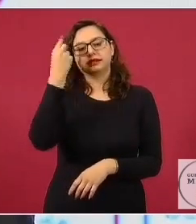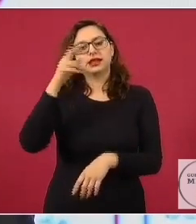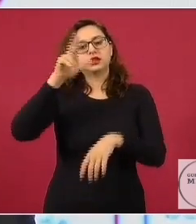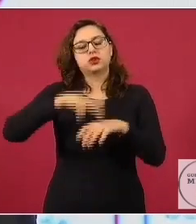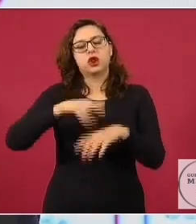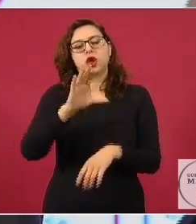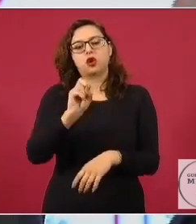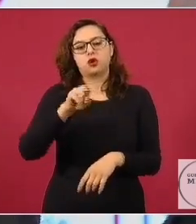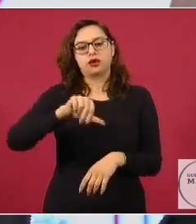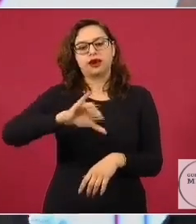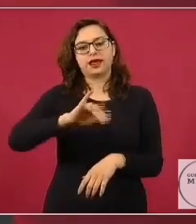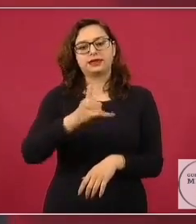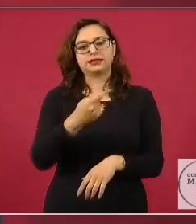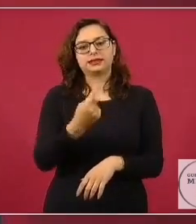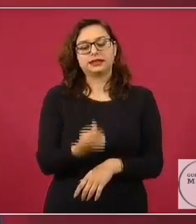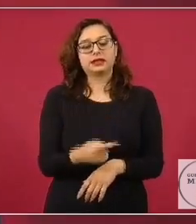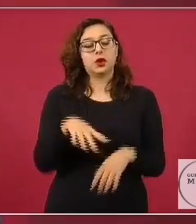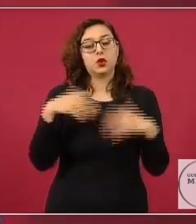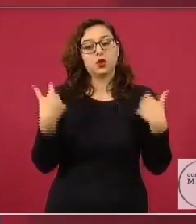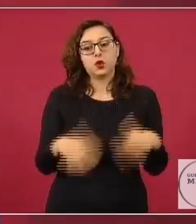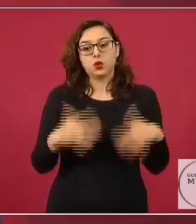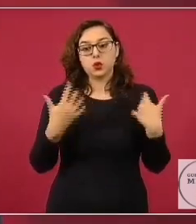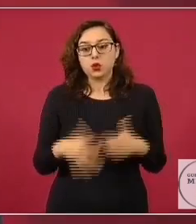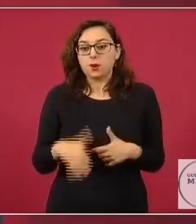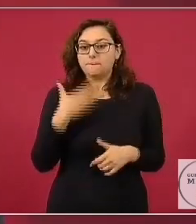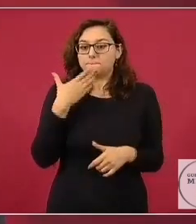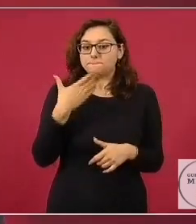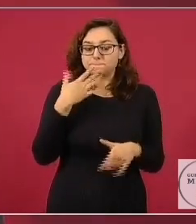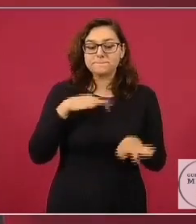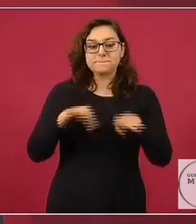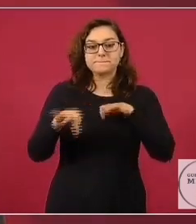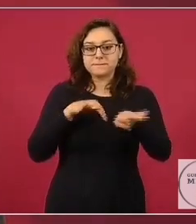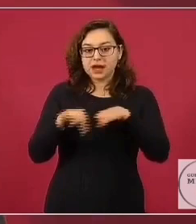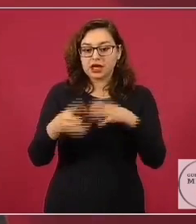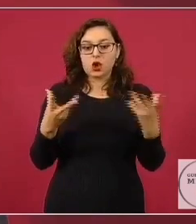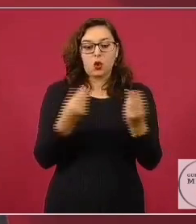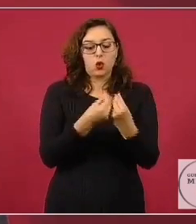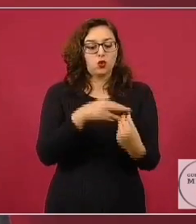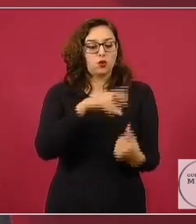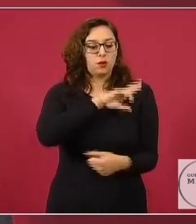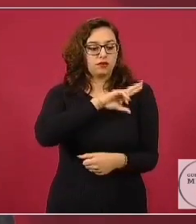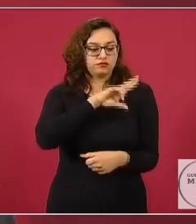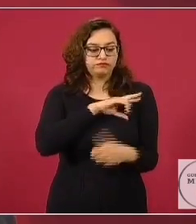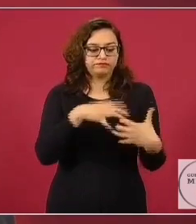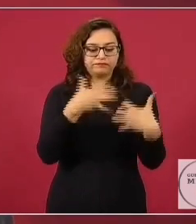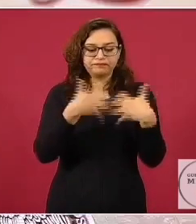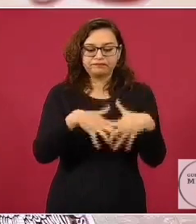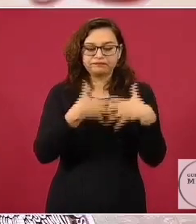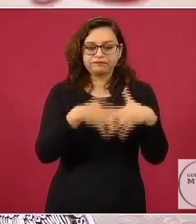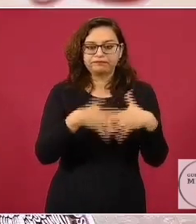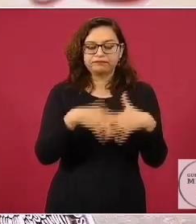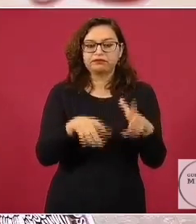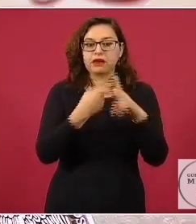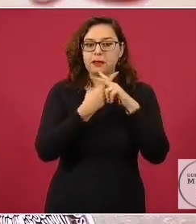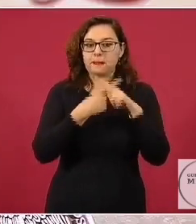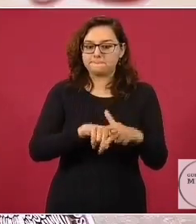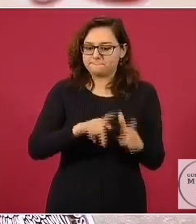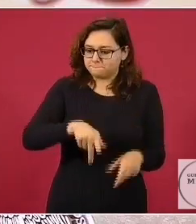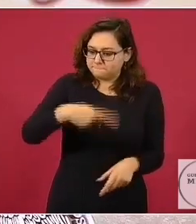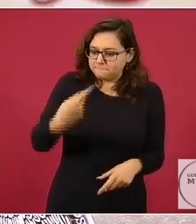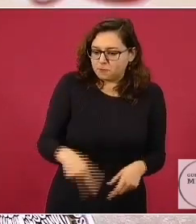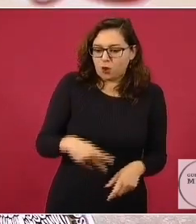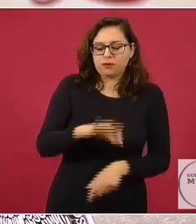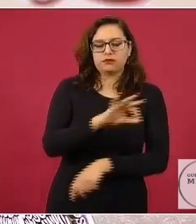hecho de confluencia con el sector privado para la producción de esta vacuna mexicana,